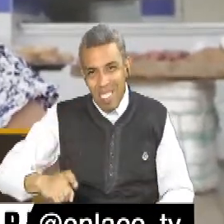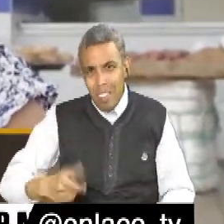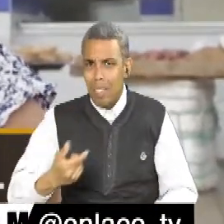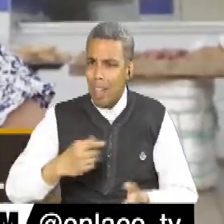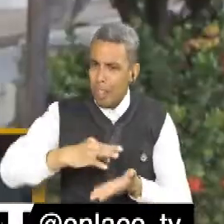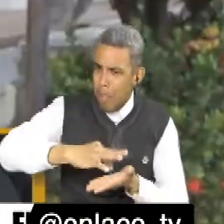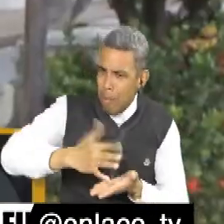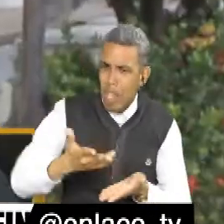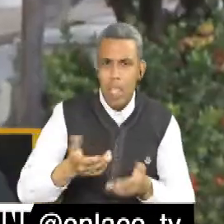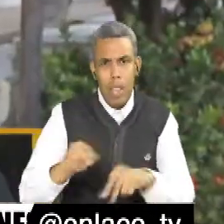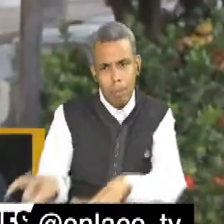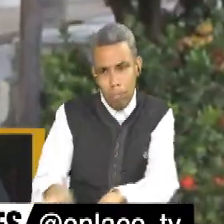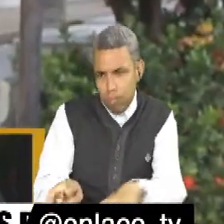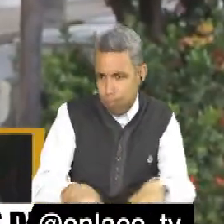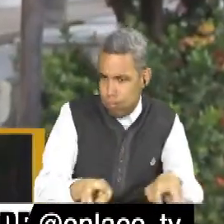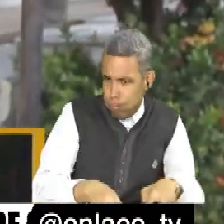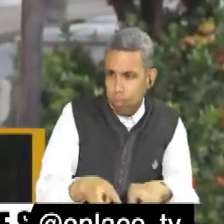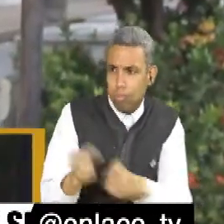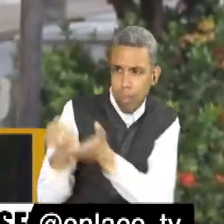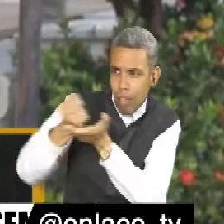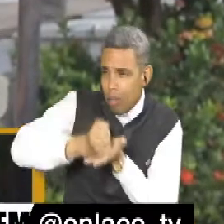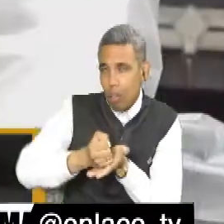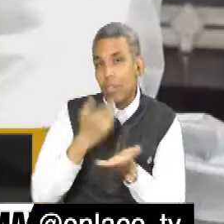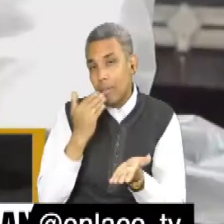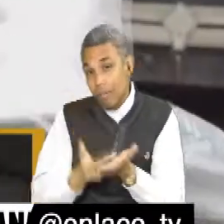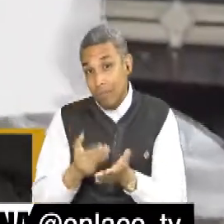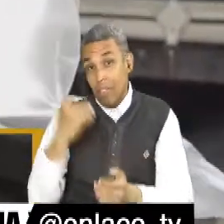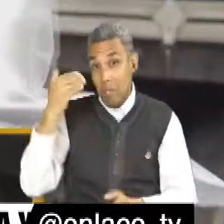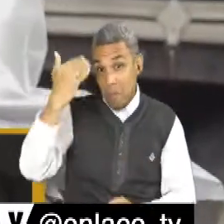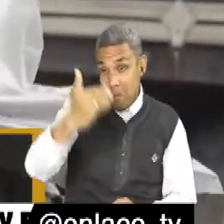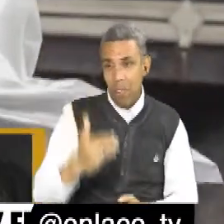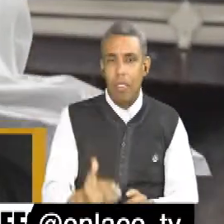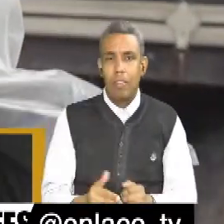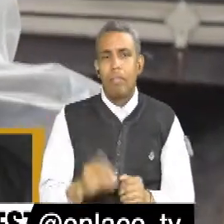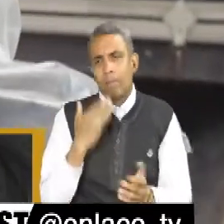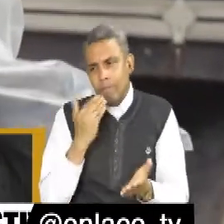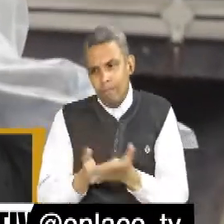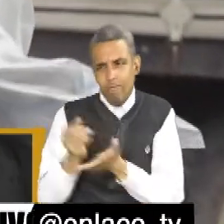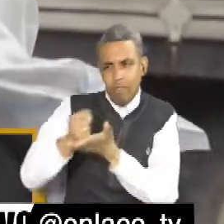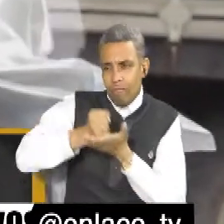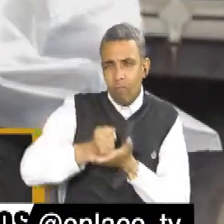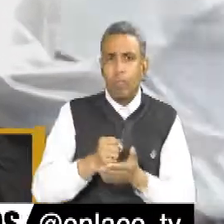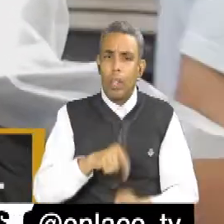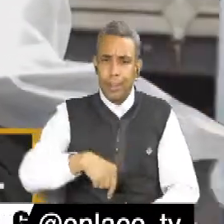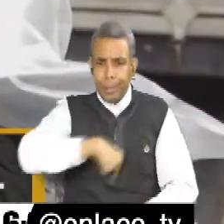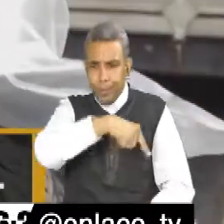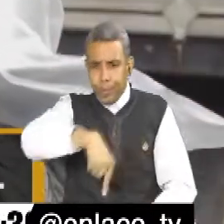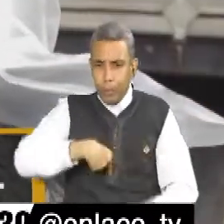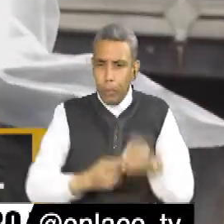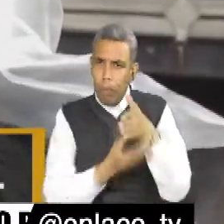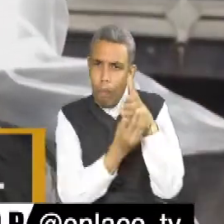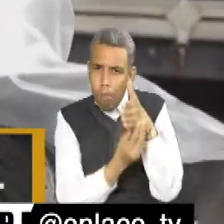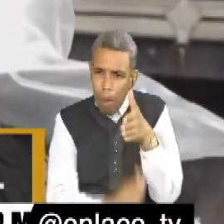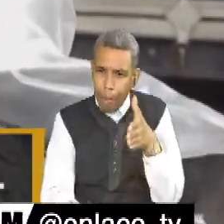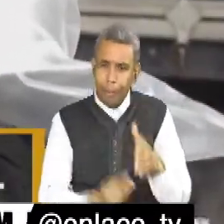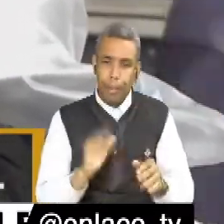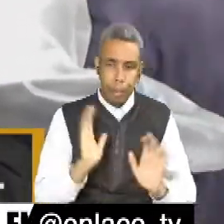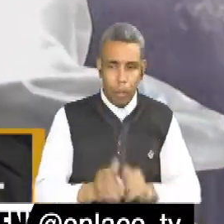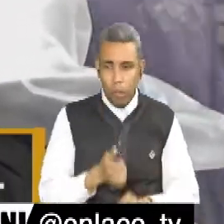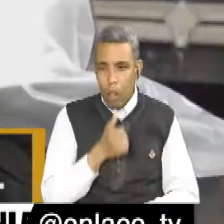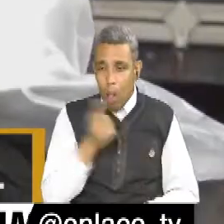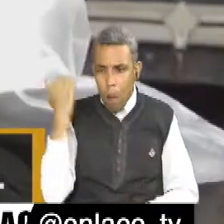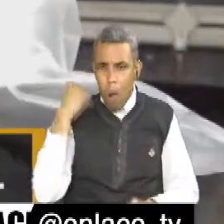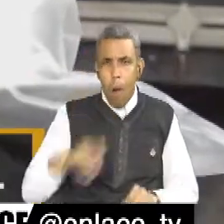esas cosas así. La necesitábamos esta ayudita. Muy bien para nosotros porque somos gente pobre, sufrimos la creciente aquí